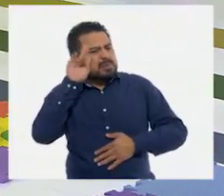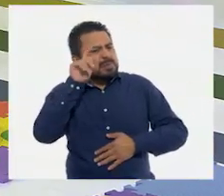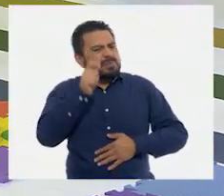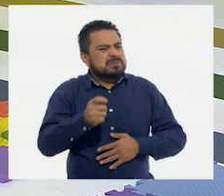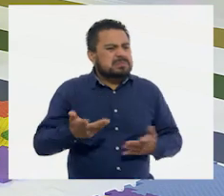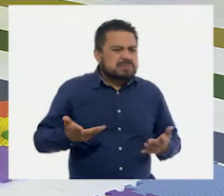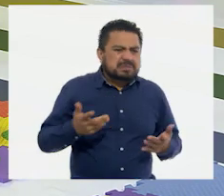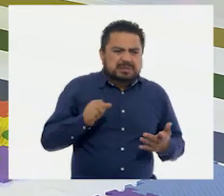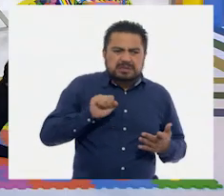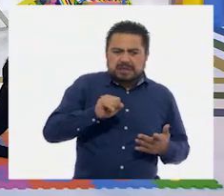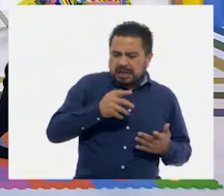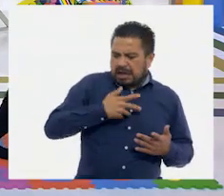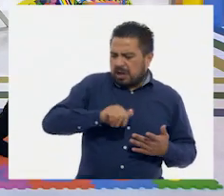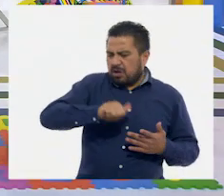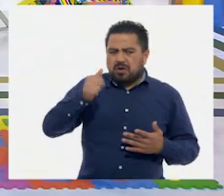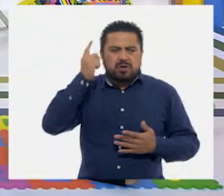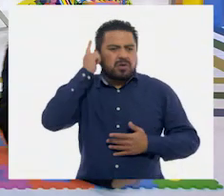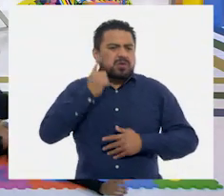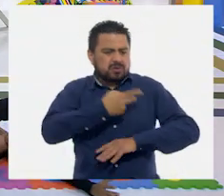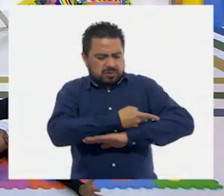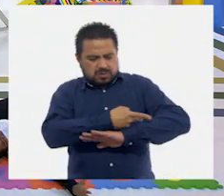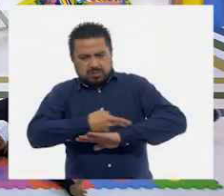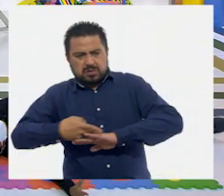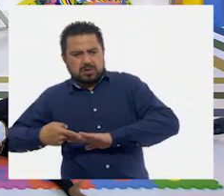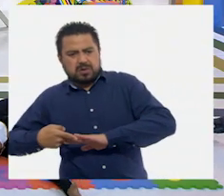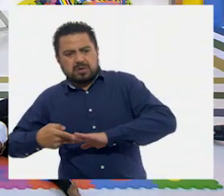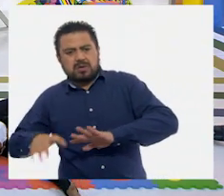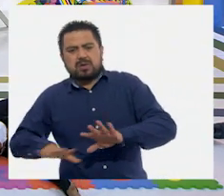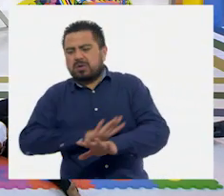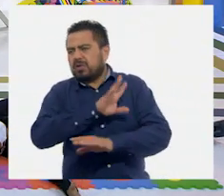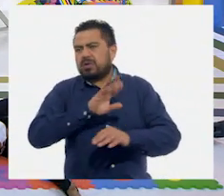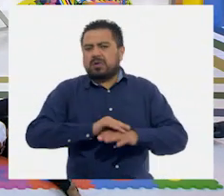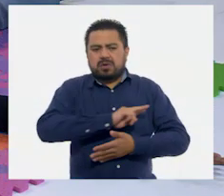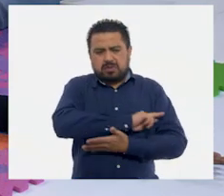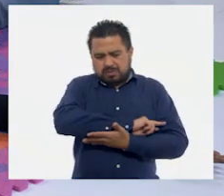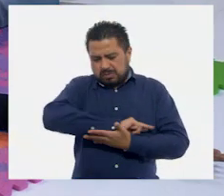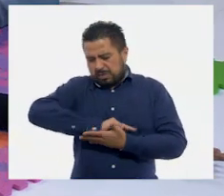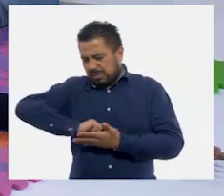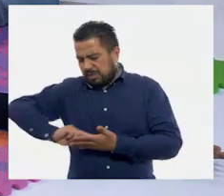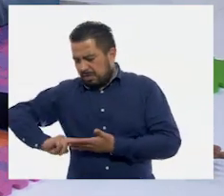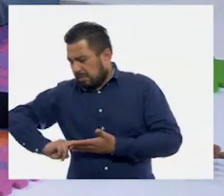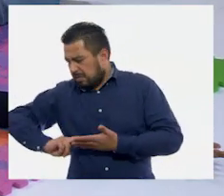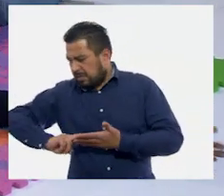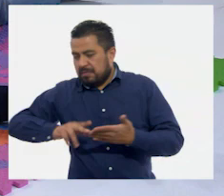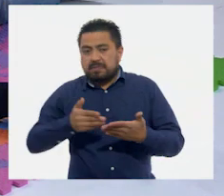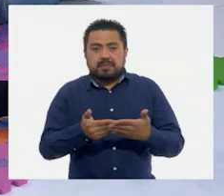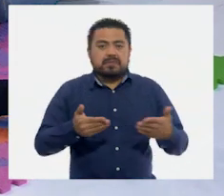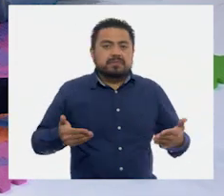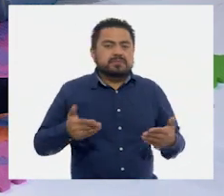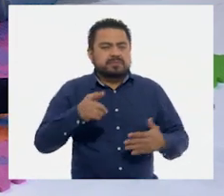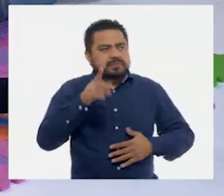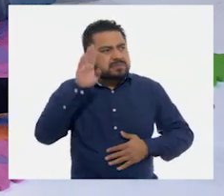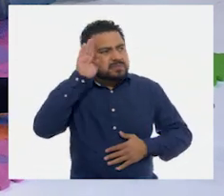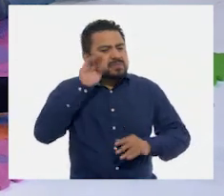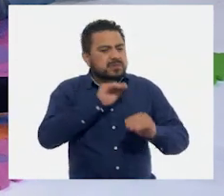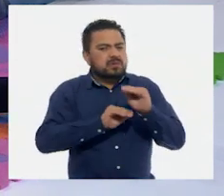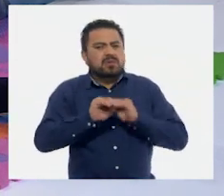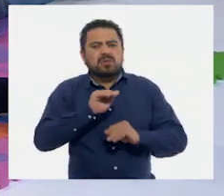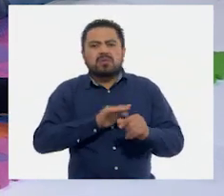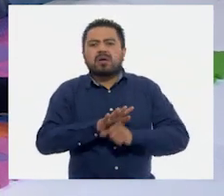Sí, había otra que estaba acostada. Así, estaba toda tostada. Y entonces, piensen en qué